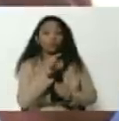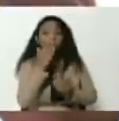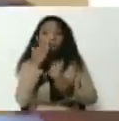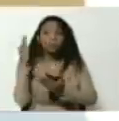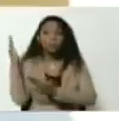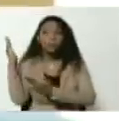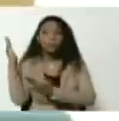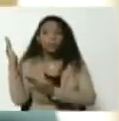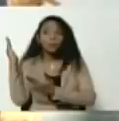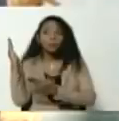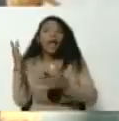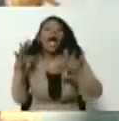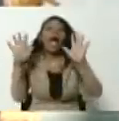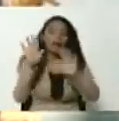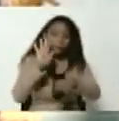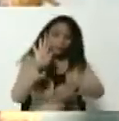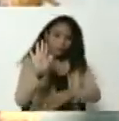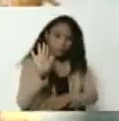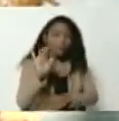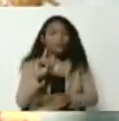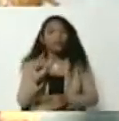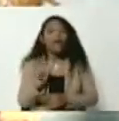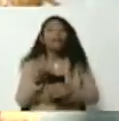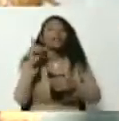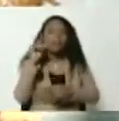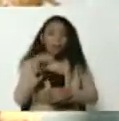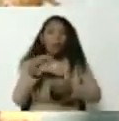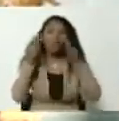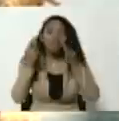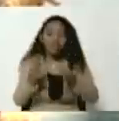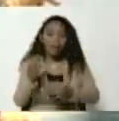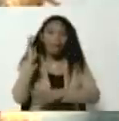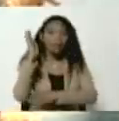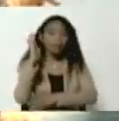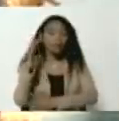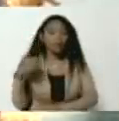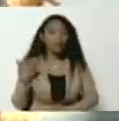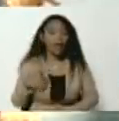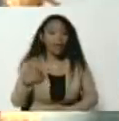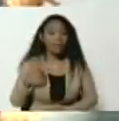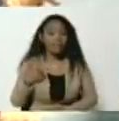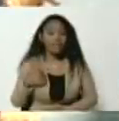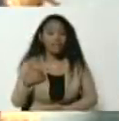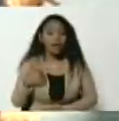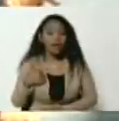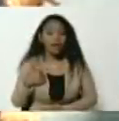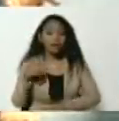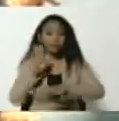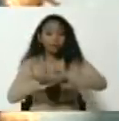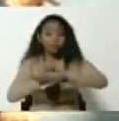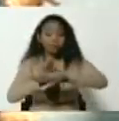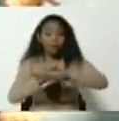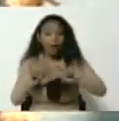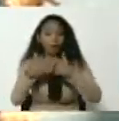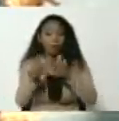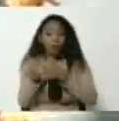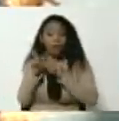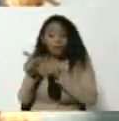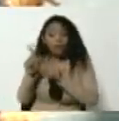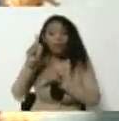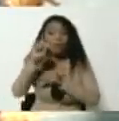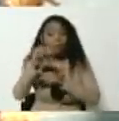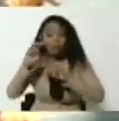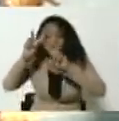que se... Ah, y por cierto, también vamos a oficiar al Parlamento de Argentina para que se abra allí una